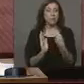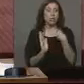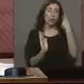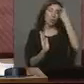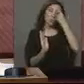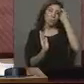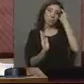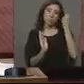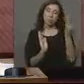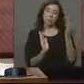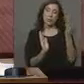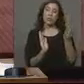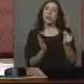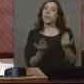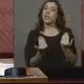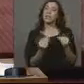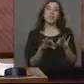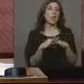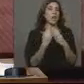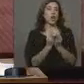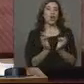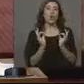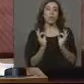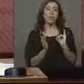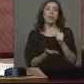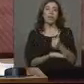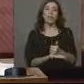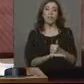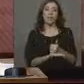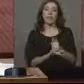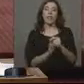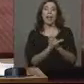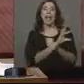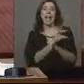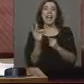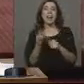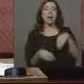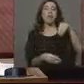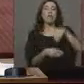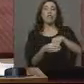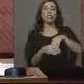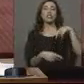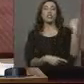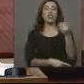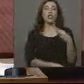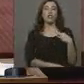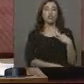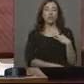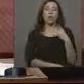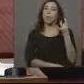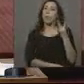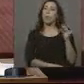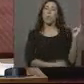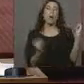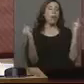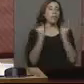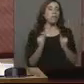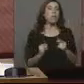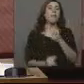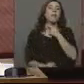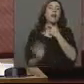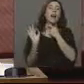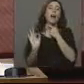perogrullo y de una necesidad absoluta que los intendentes sean elegidos por votación popular ya que es la única forma de